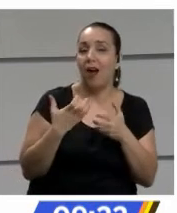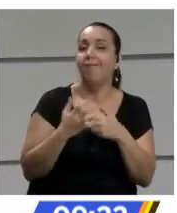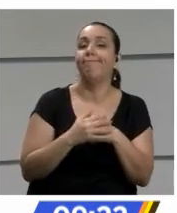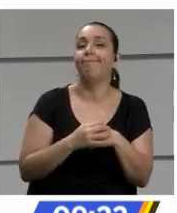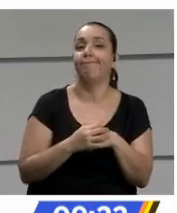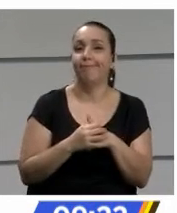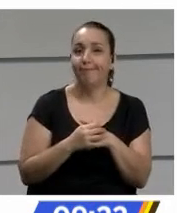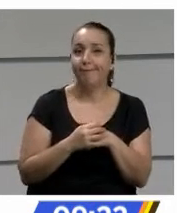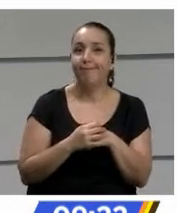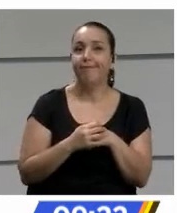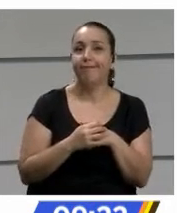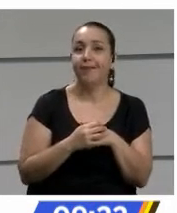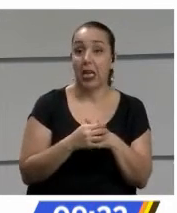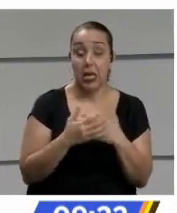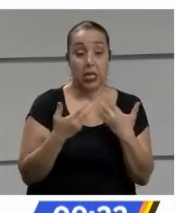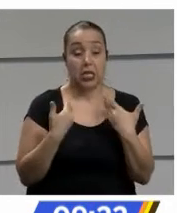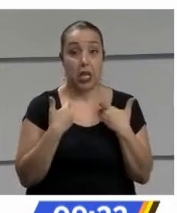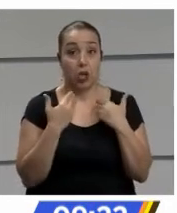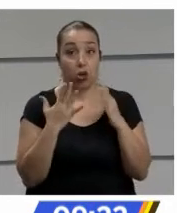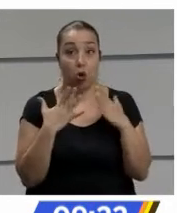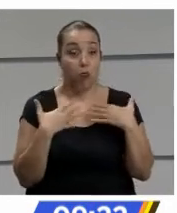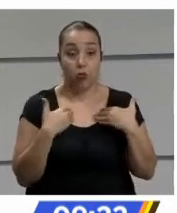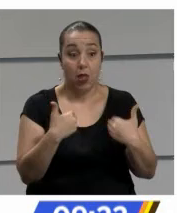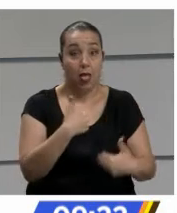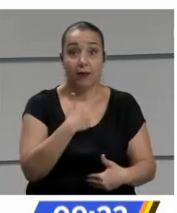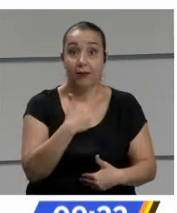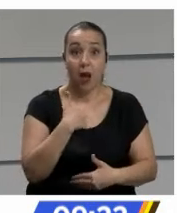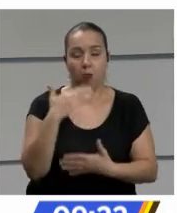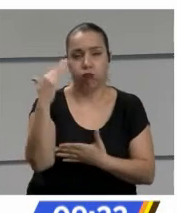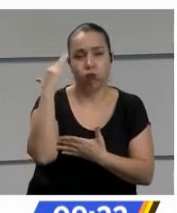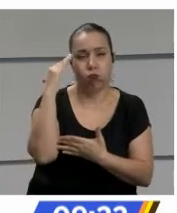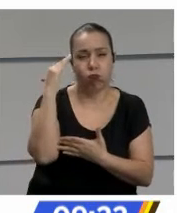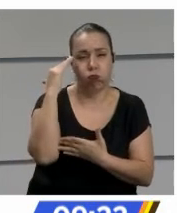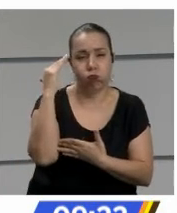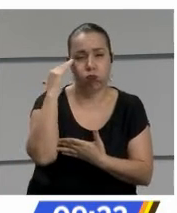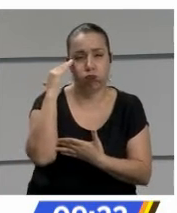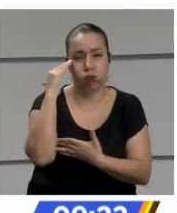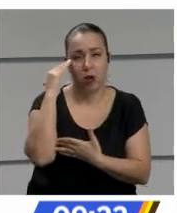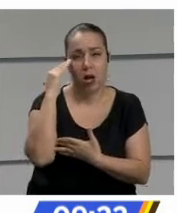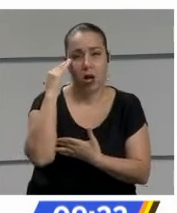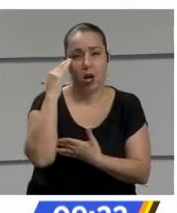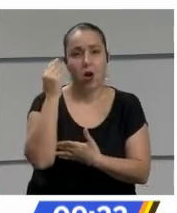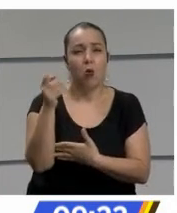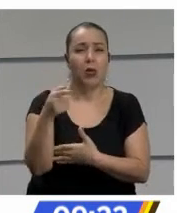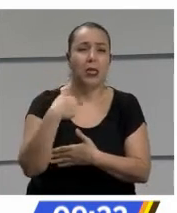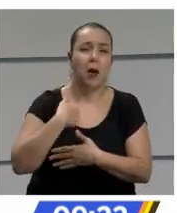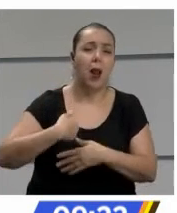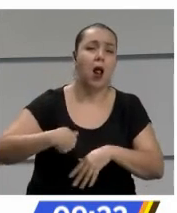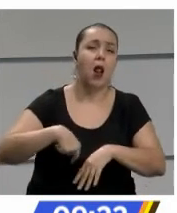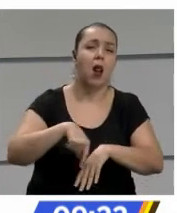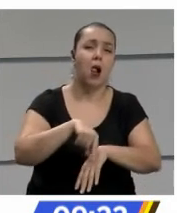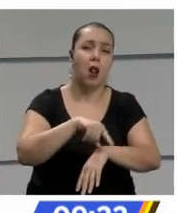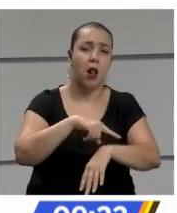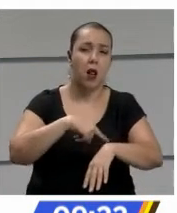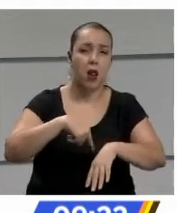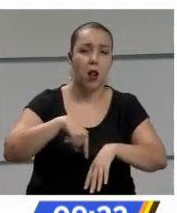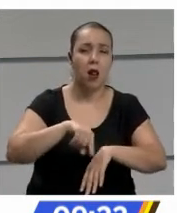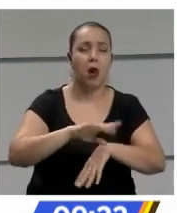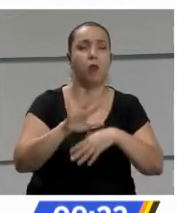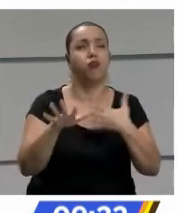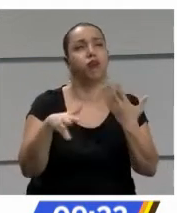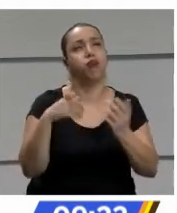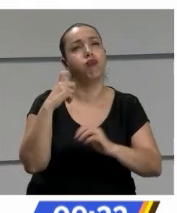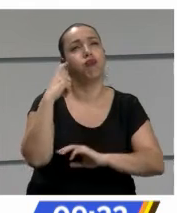propusiera. El hecho de no poseer gran sabiduría lo hacía pasar largo tiempo pensando